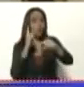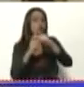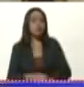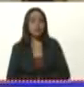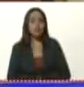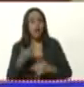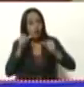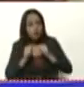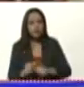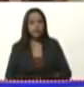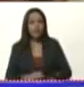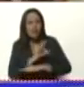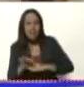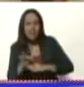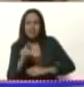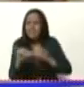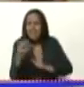Tapaboca.